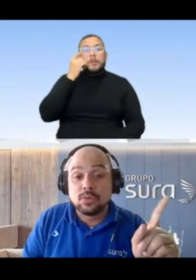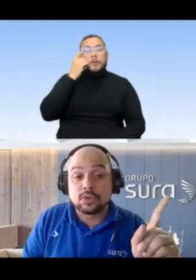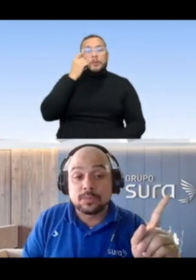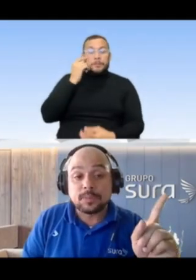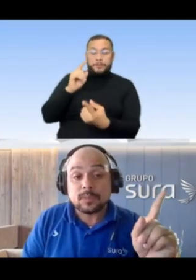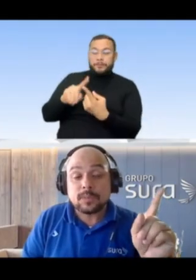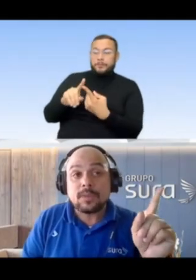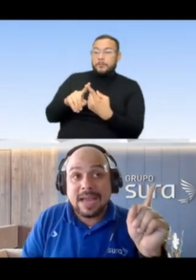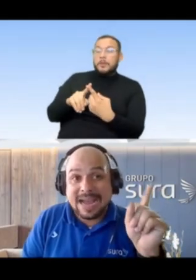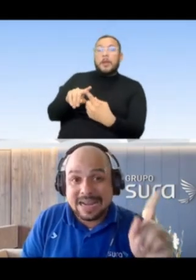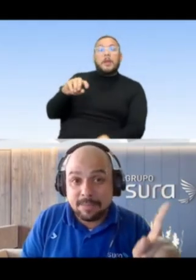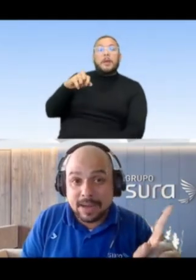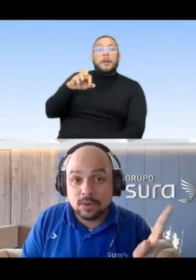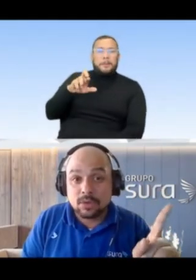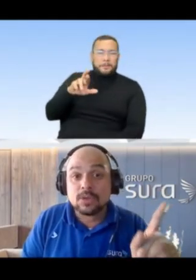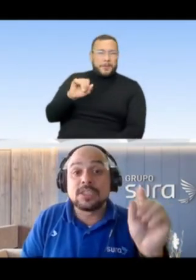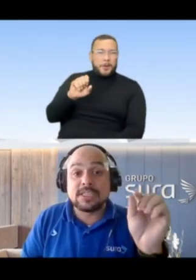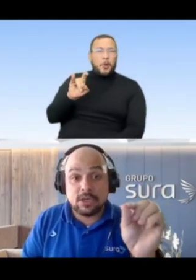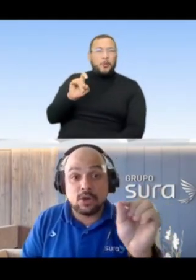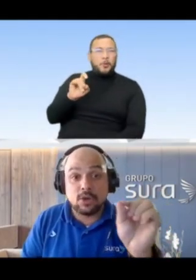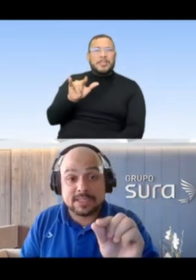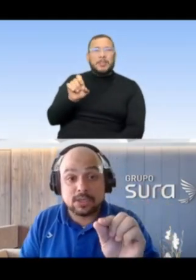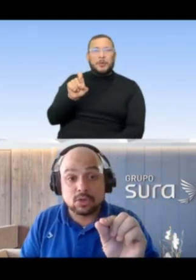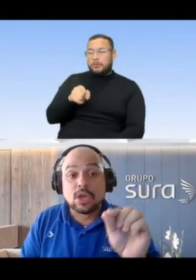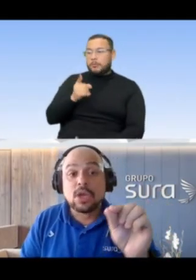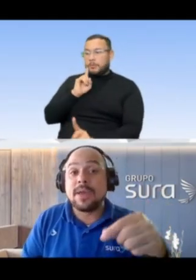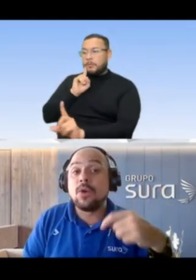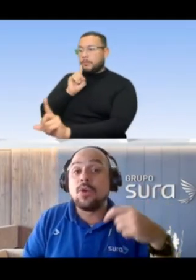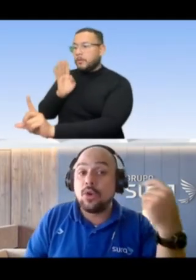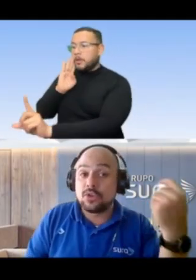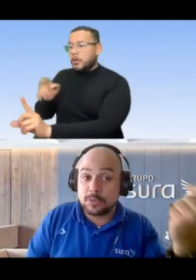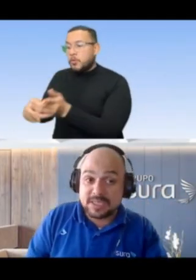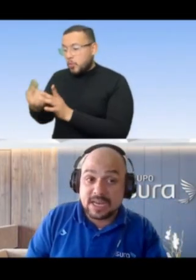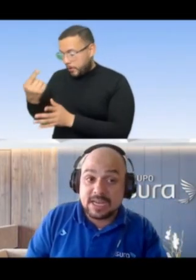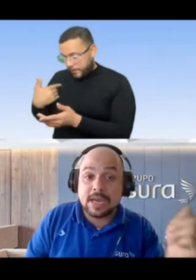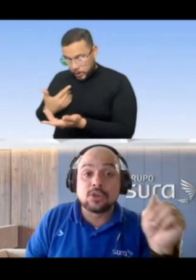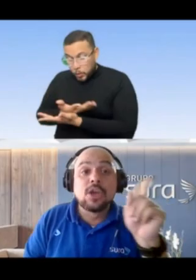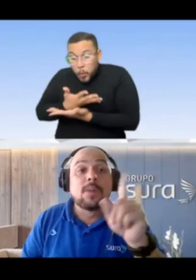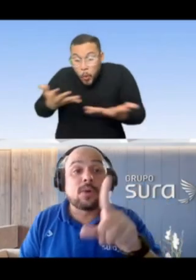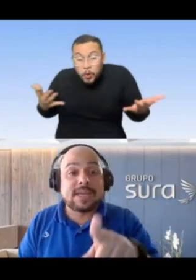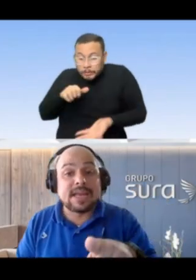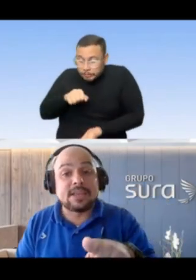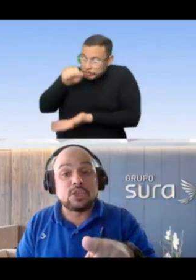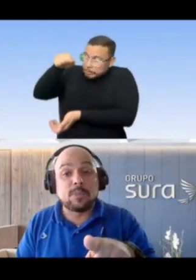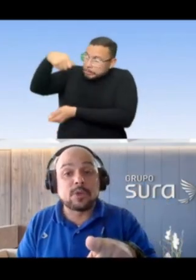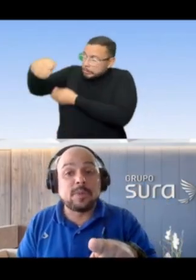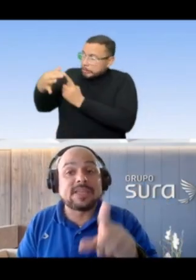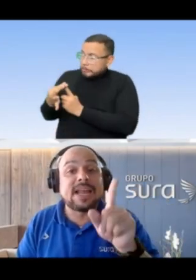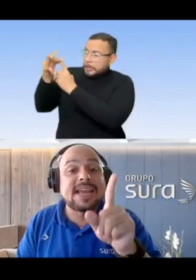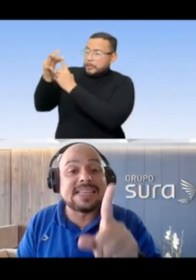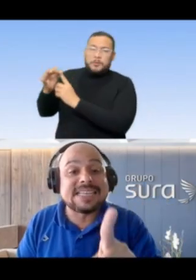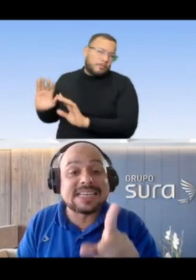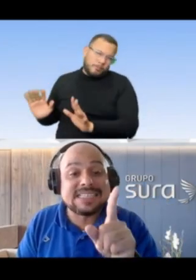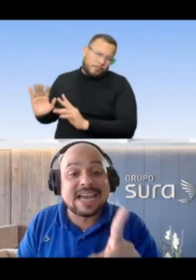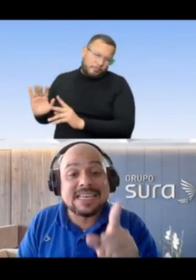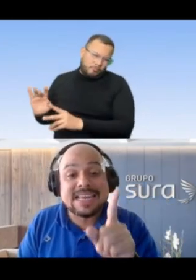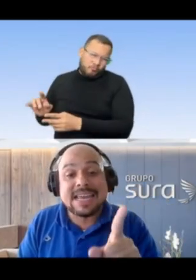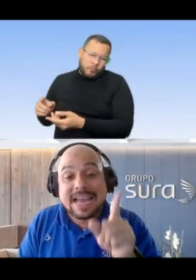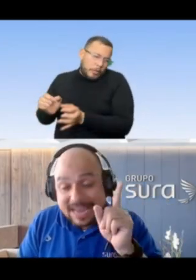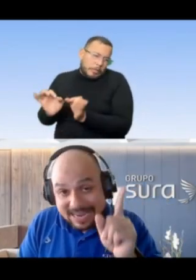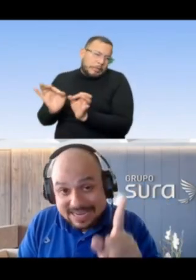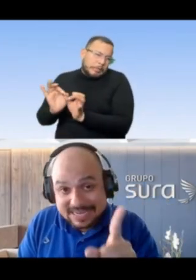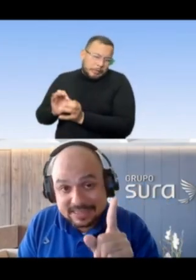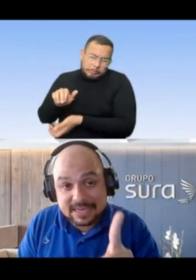los insumos a la mano, sí los básicos, pero no los especializados, porque en atención prehospitalaria ya